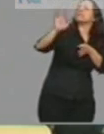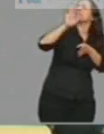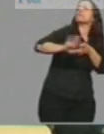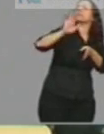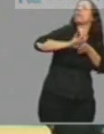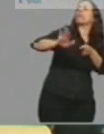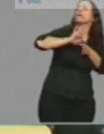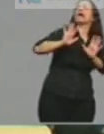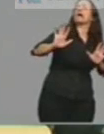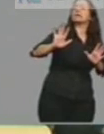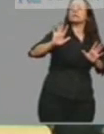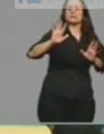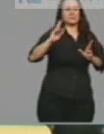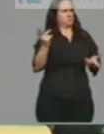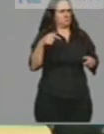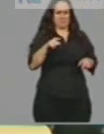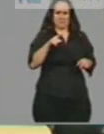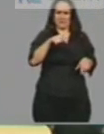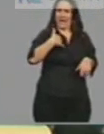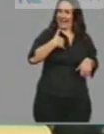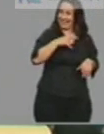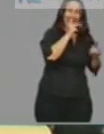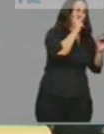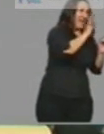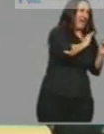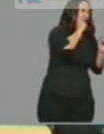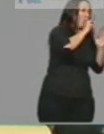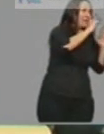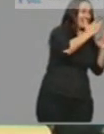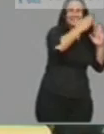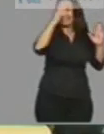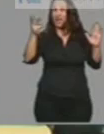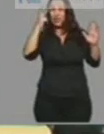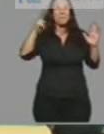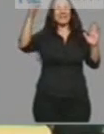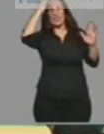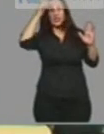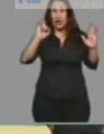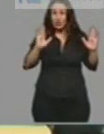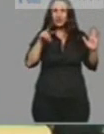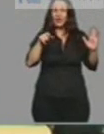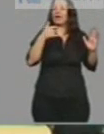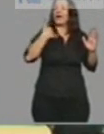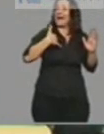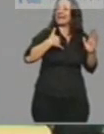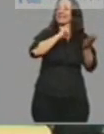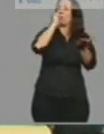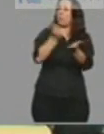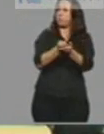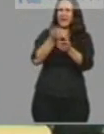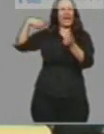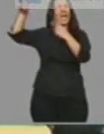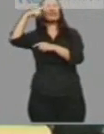ha pagado entre el año 2003 y el año 2012, al que nos califican como deudor